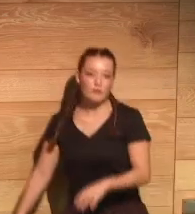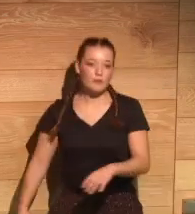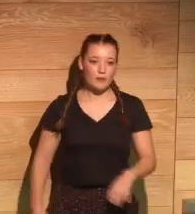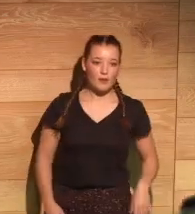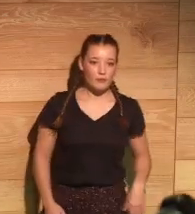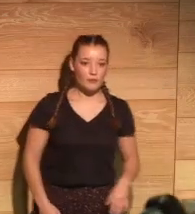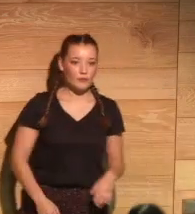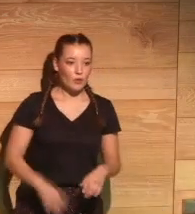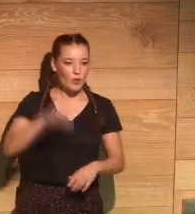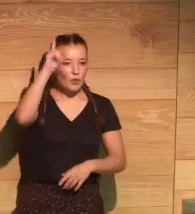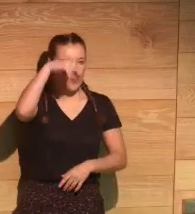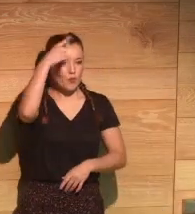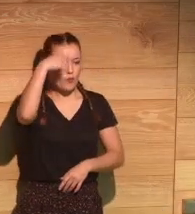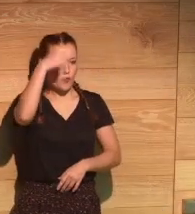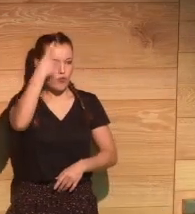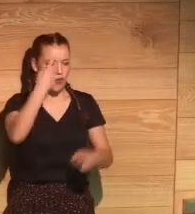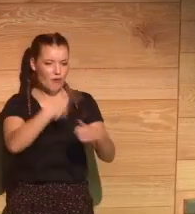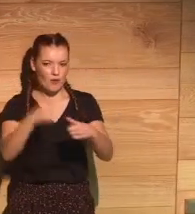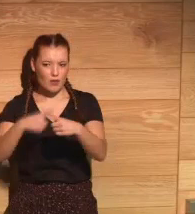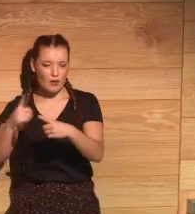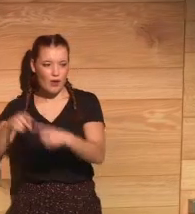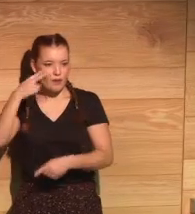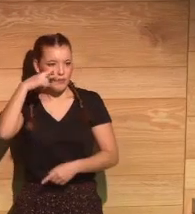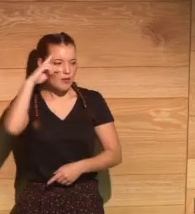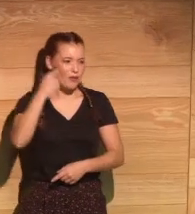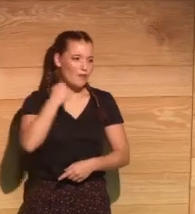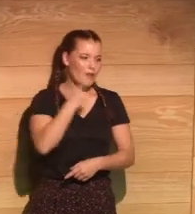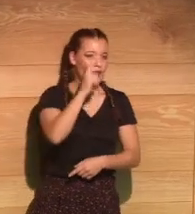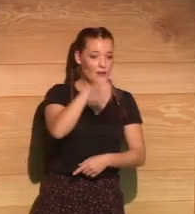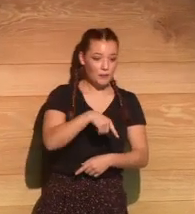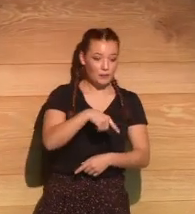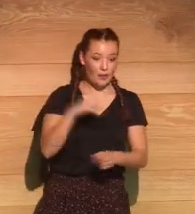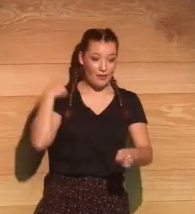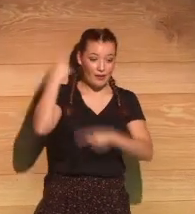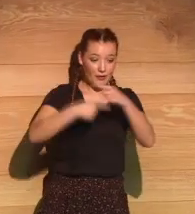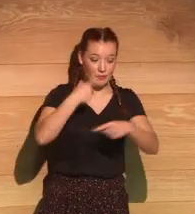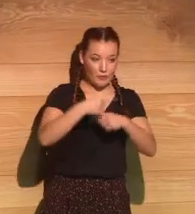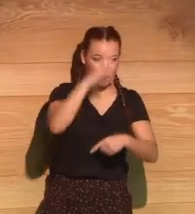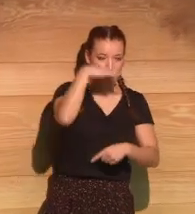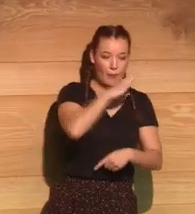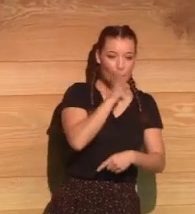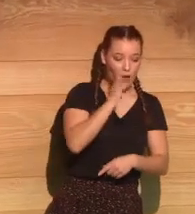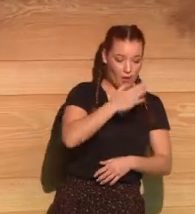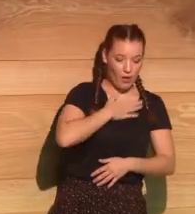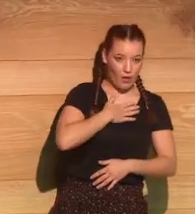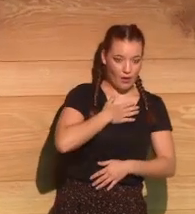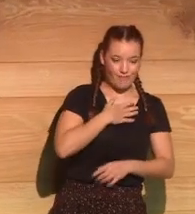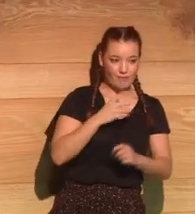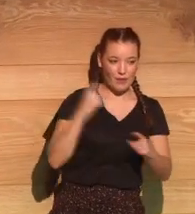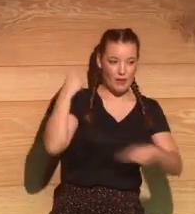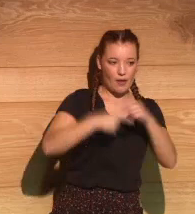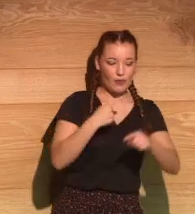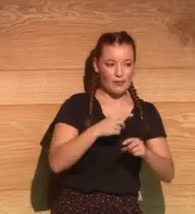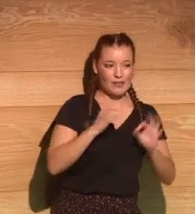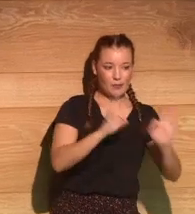cultura material, con las experiencias que se tienen. La generación de mis padres, que es la de la guerra, fue formada